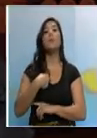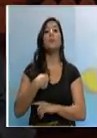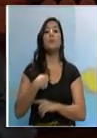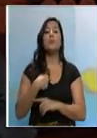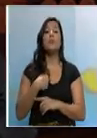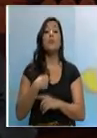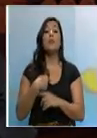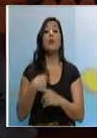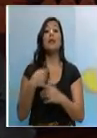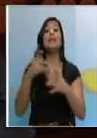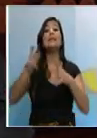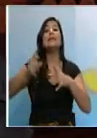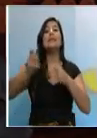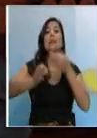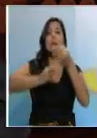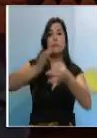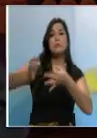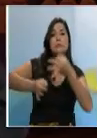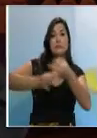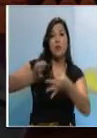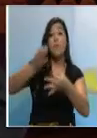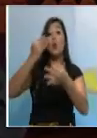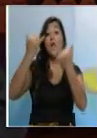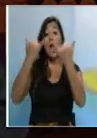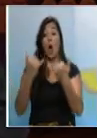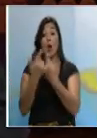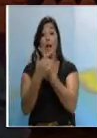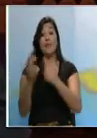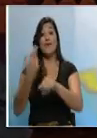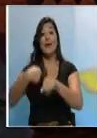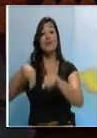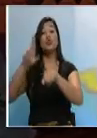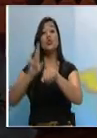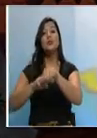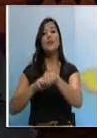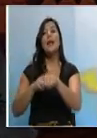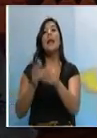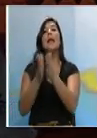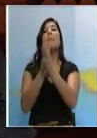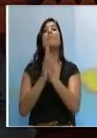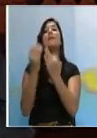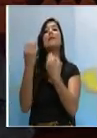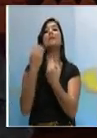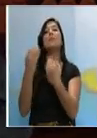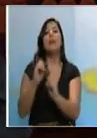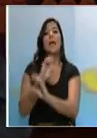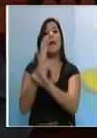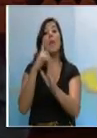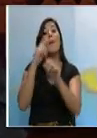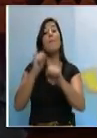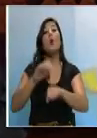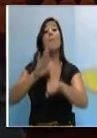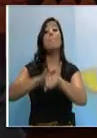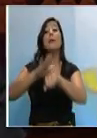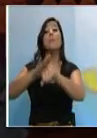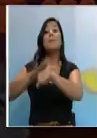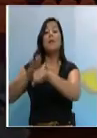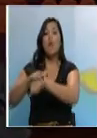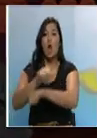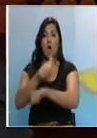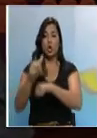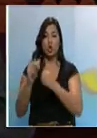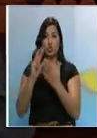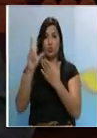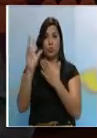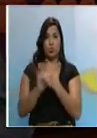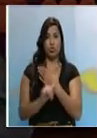Nacional, la que alerta acerca de definir esa ruta más clara para la aprobación de otros proyectos, sino que también puede partir de otras